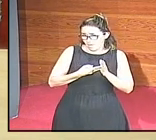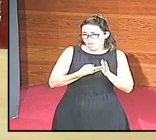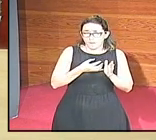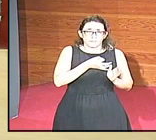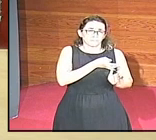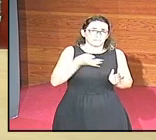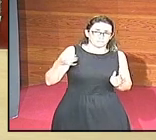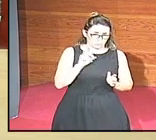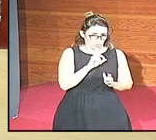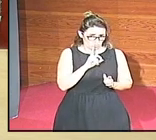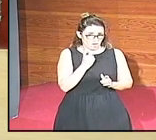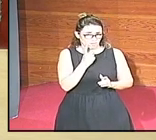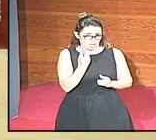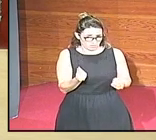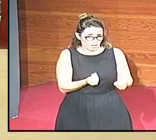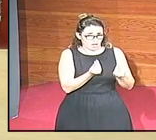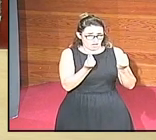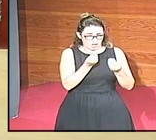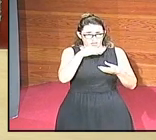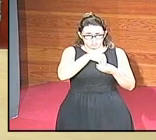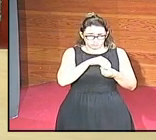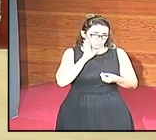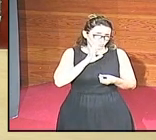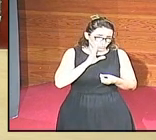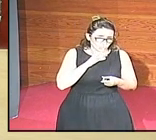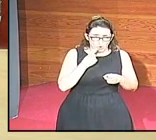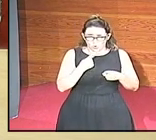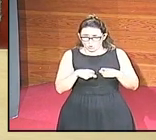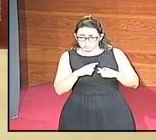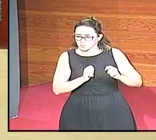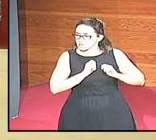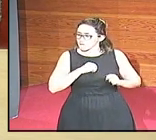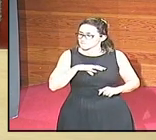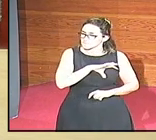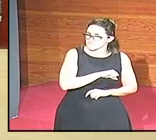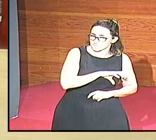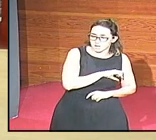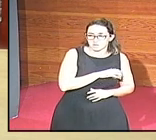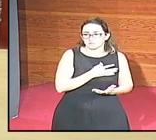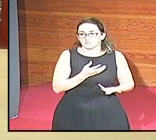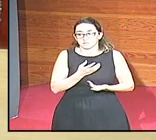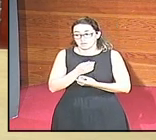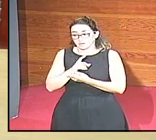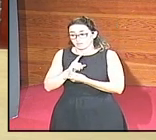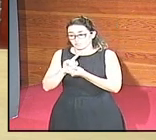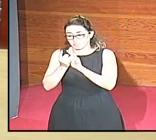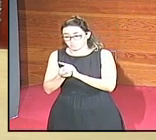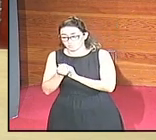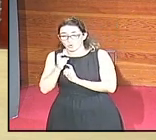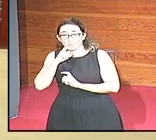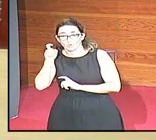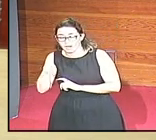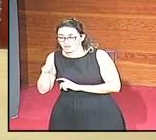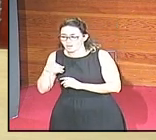está lleno de mierdas, de corrupciones, de cosas que me ponen de mala leche. Llego de Ucrania, abro el periódico, pongo